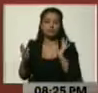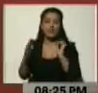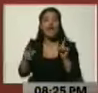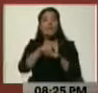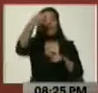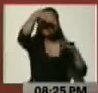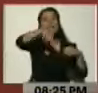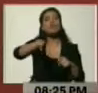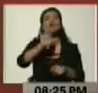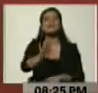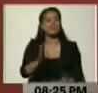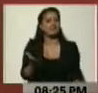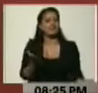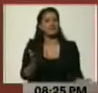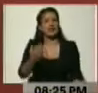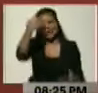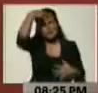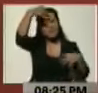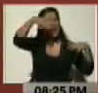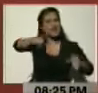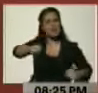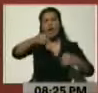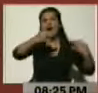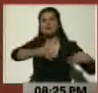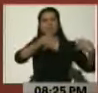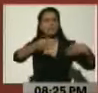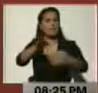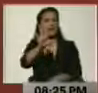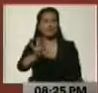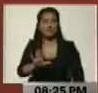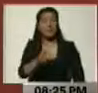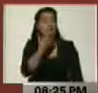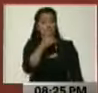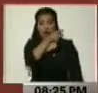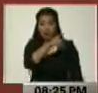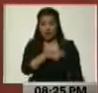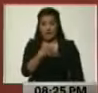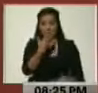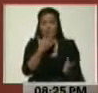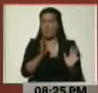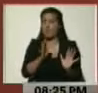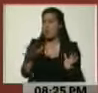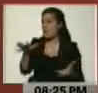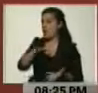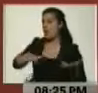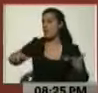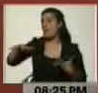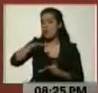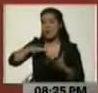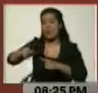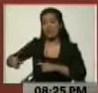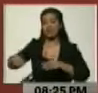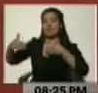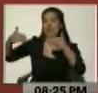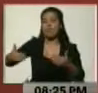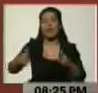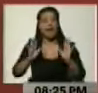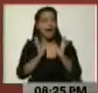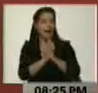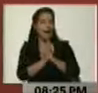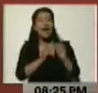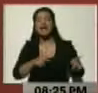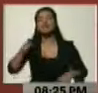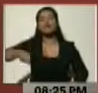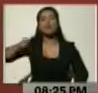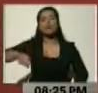es otro, ¿no? El estilo es otro. Llegan y desestabilizan y por la vía de un tribunal supremo, de una corte